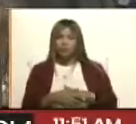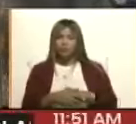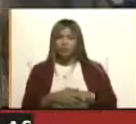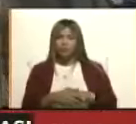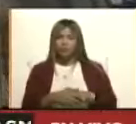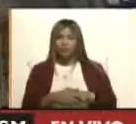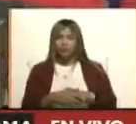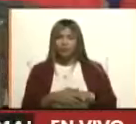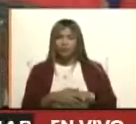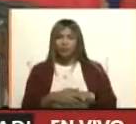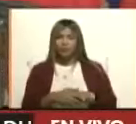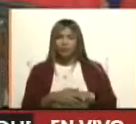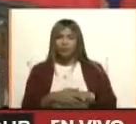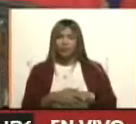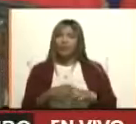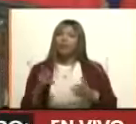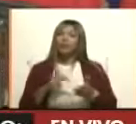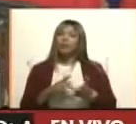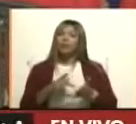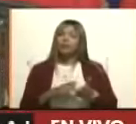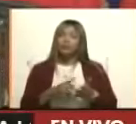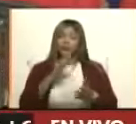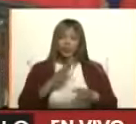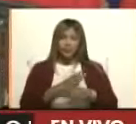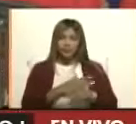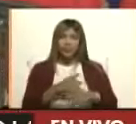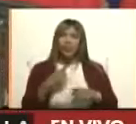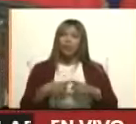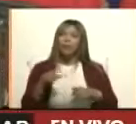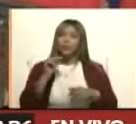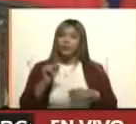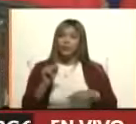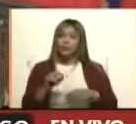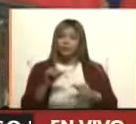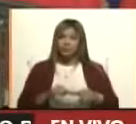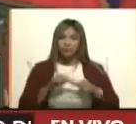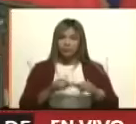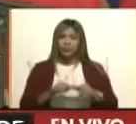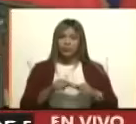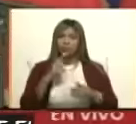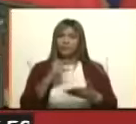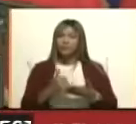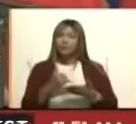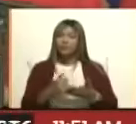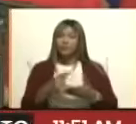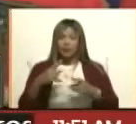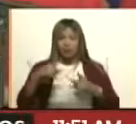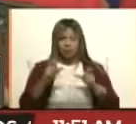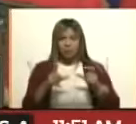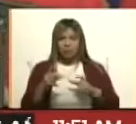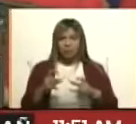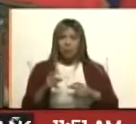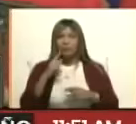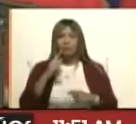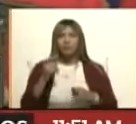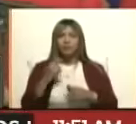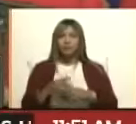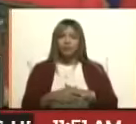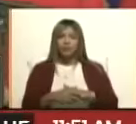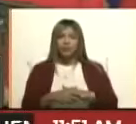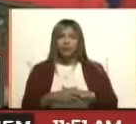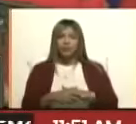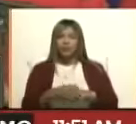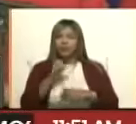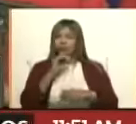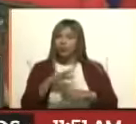a participar previamente, pero allí en el mismo simulacro tomándose fotos, recordando ese momento